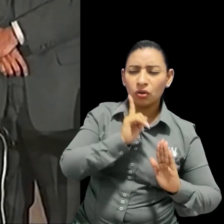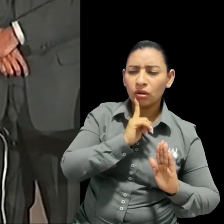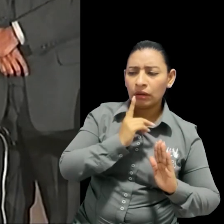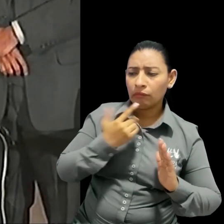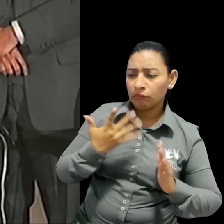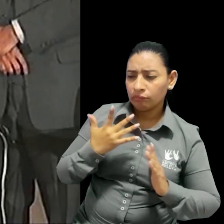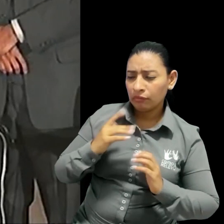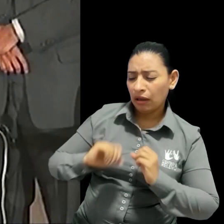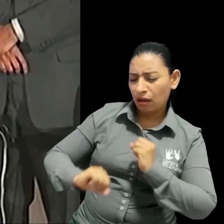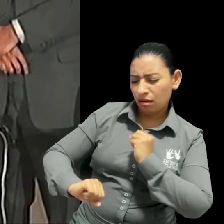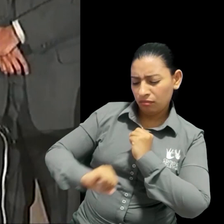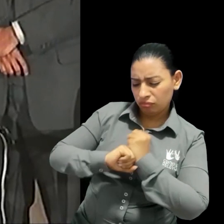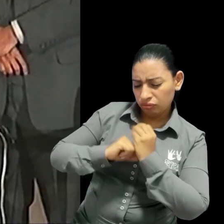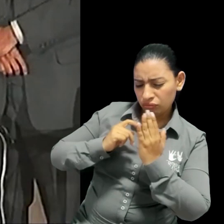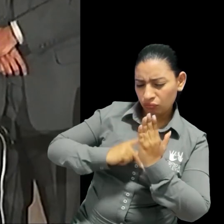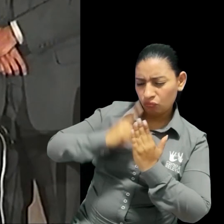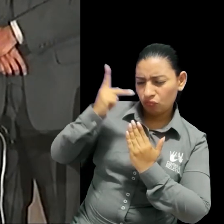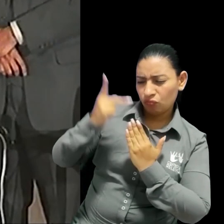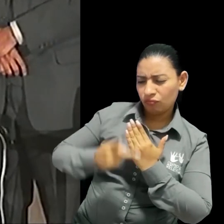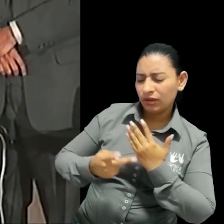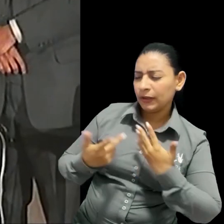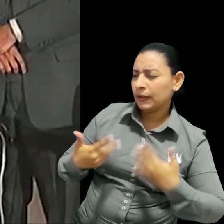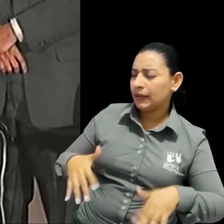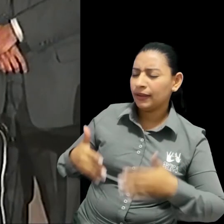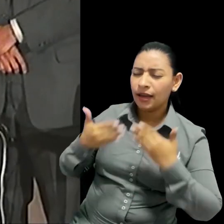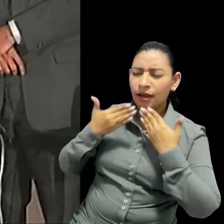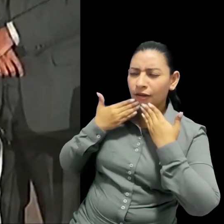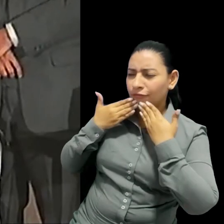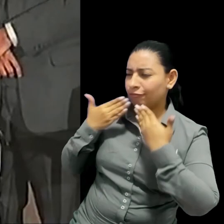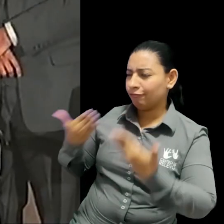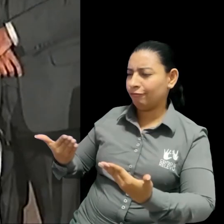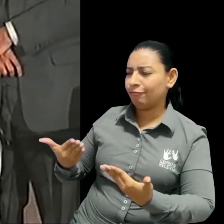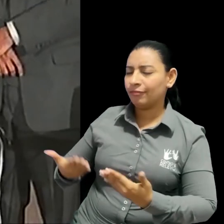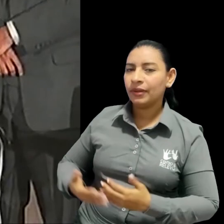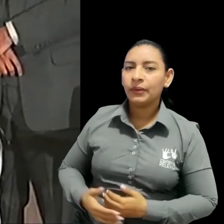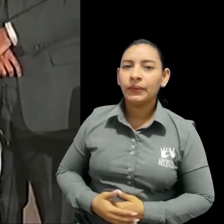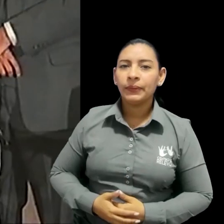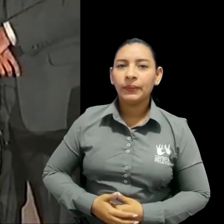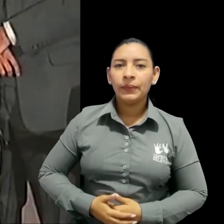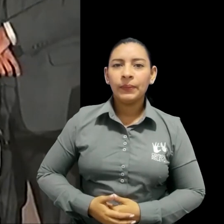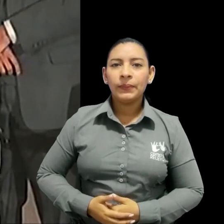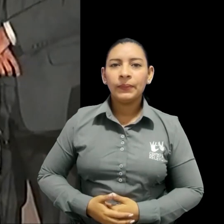nombre de la comunidad sorda, muchas gracias por el apoyo al proyecto